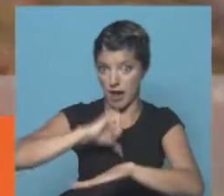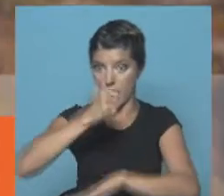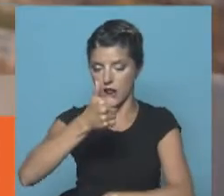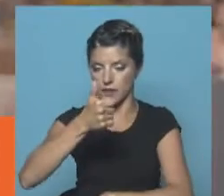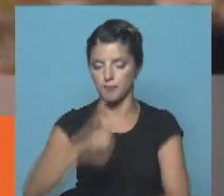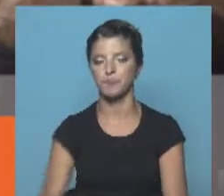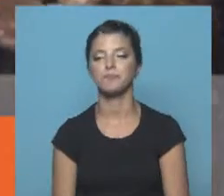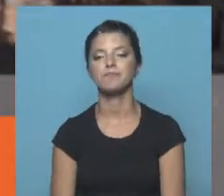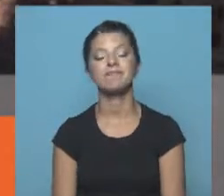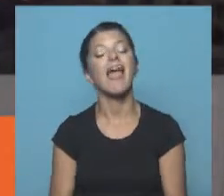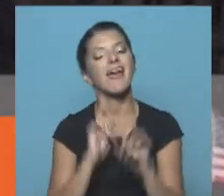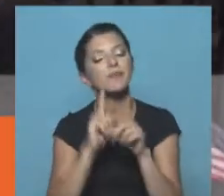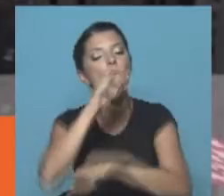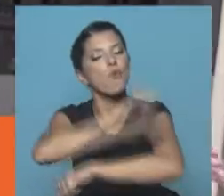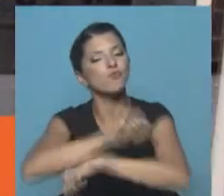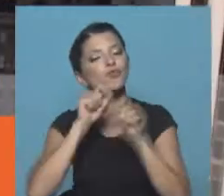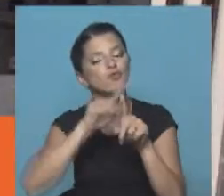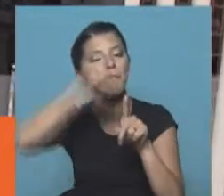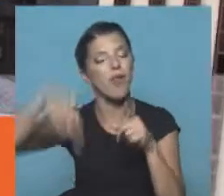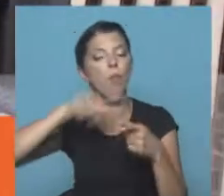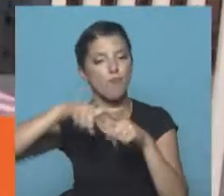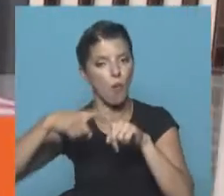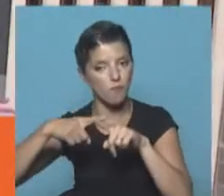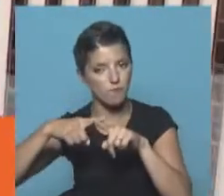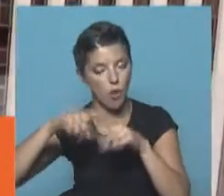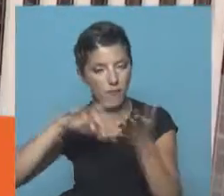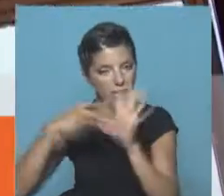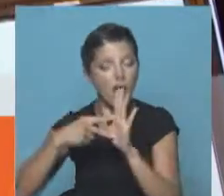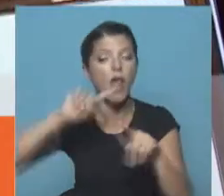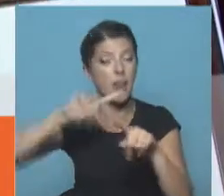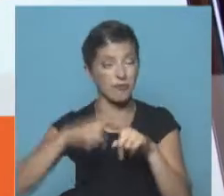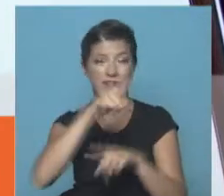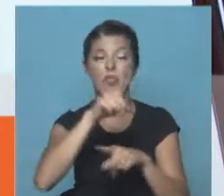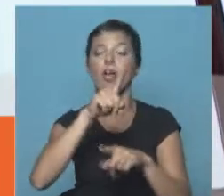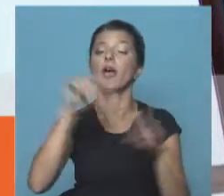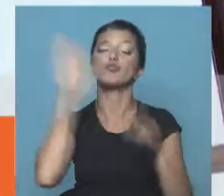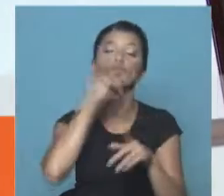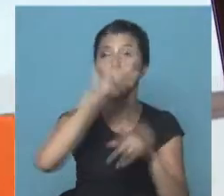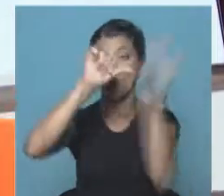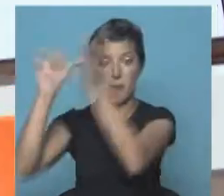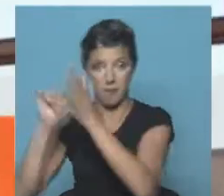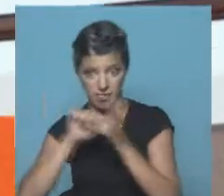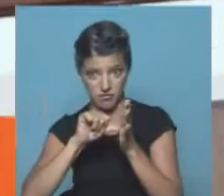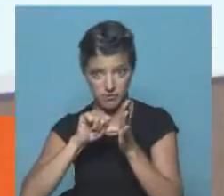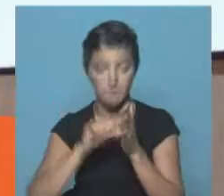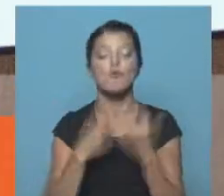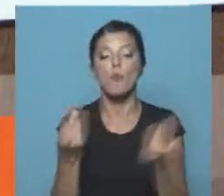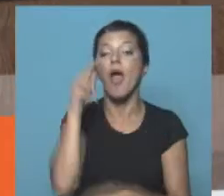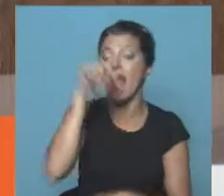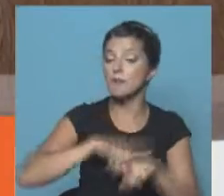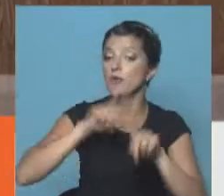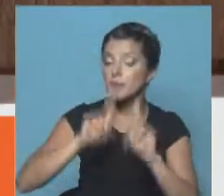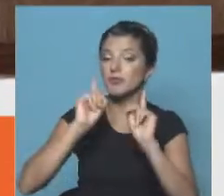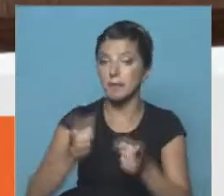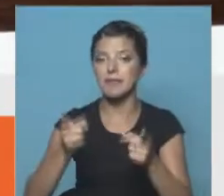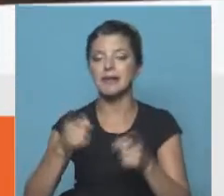Y las consecuencias de esta conducta para la política exterior estadounidense empiezan a sentirse a la vez que toma forma un grave conflicto